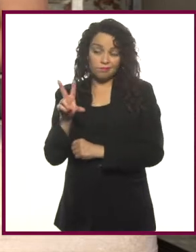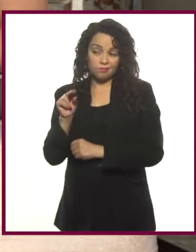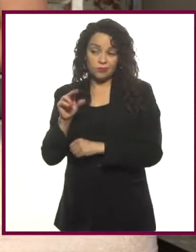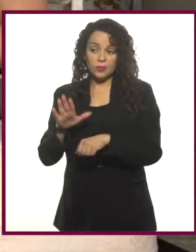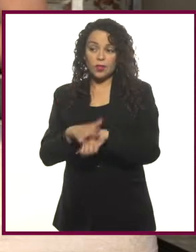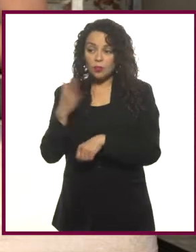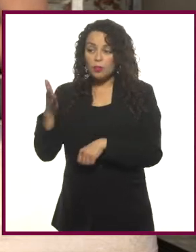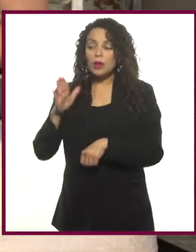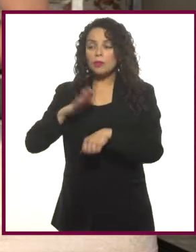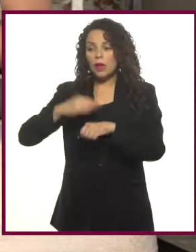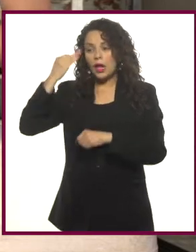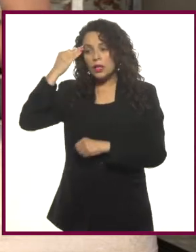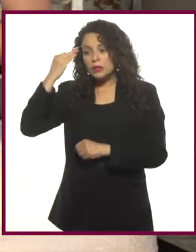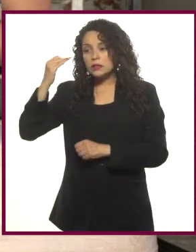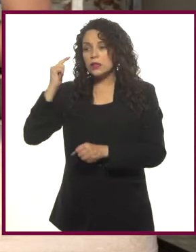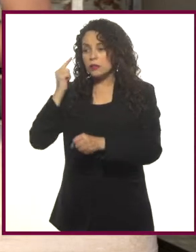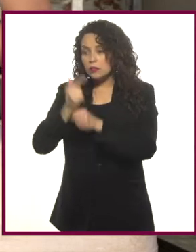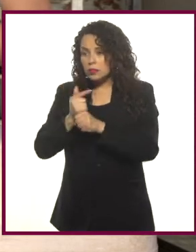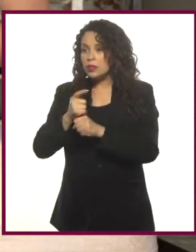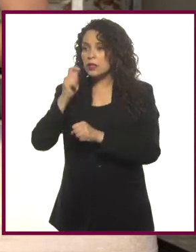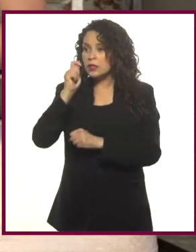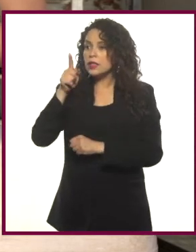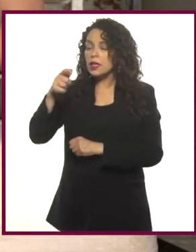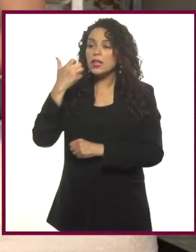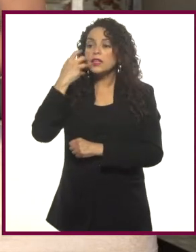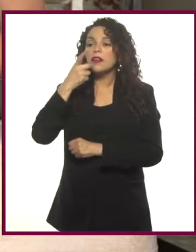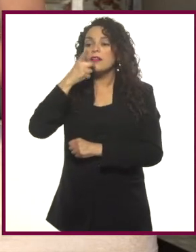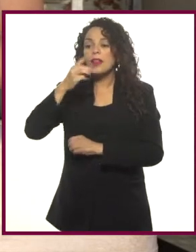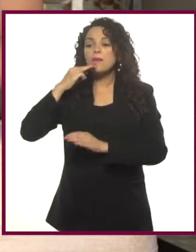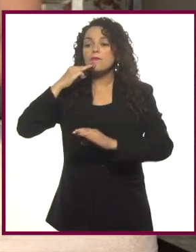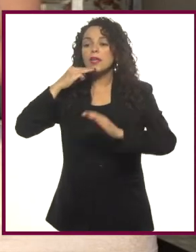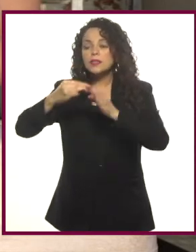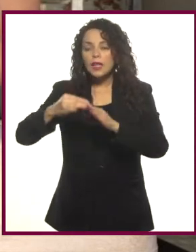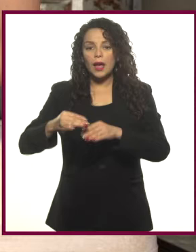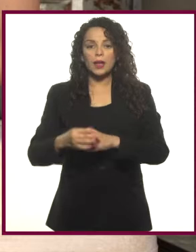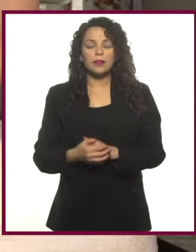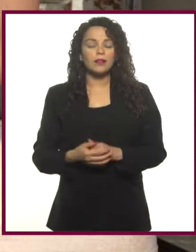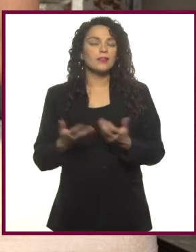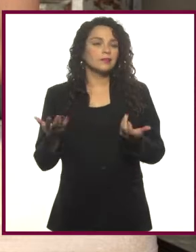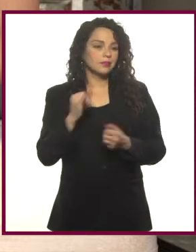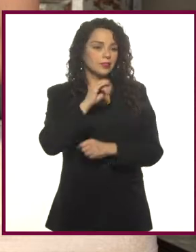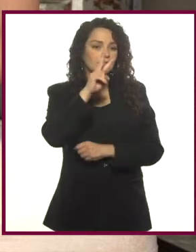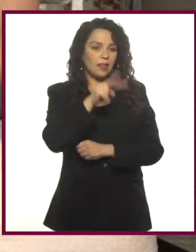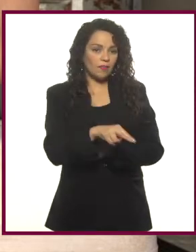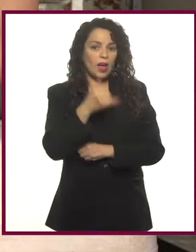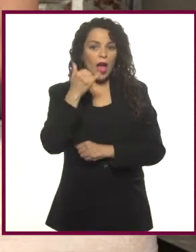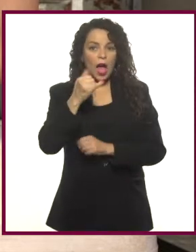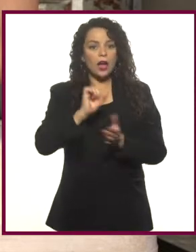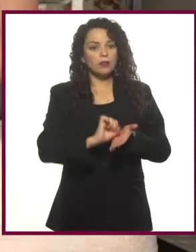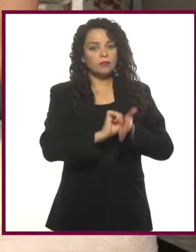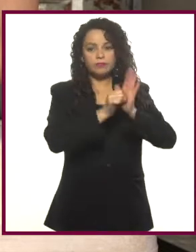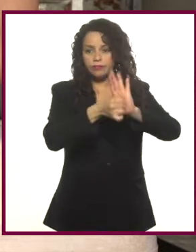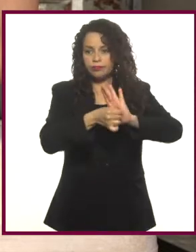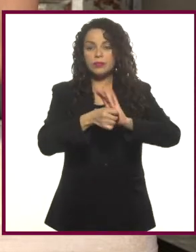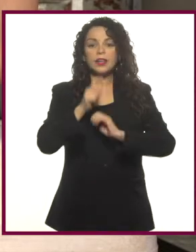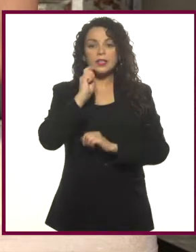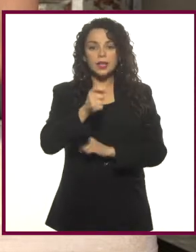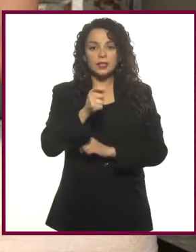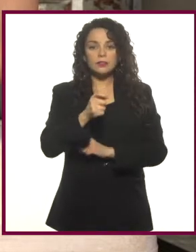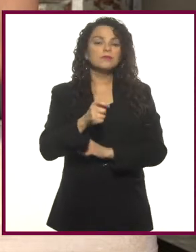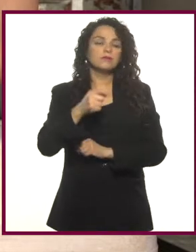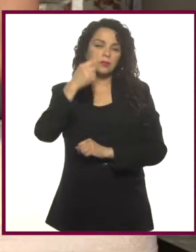efectiva, porque tal vez tardaríamos más tiempo en reconocer el mensaje. ¡Claro! Y el objetivo de una señalización